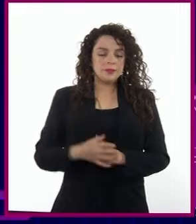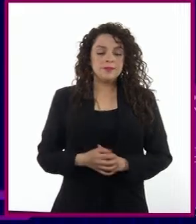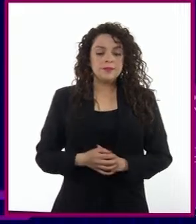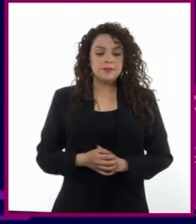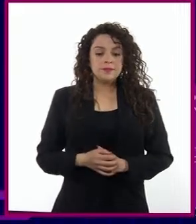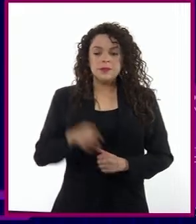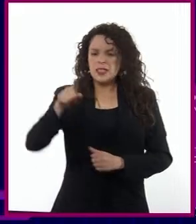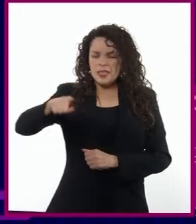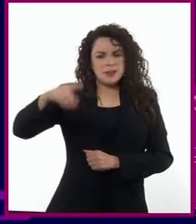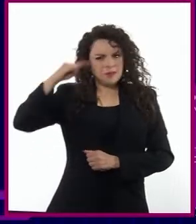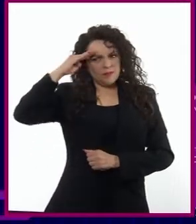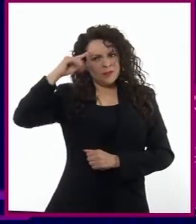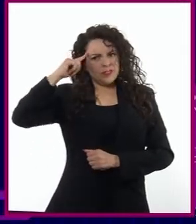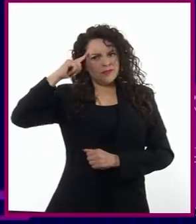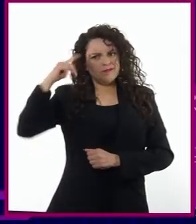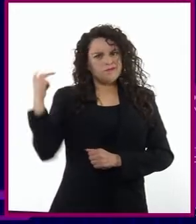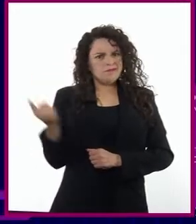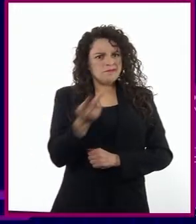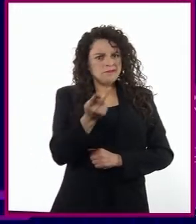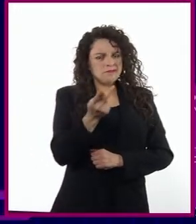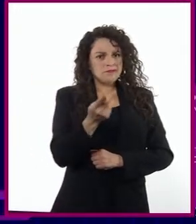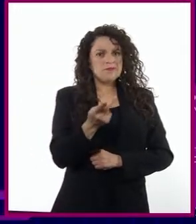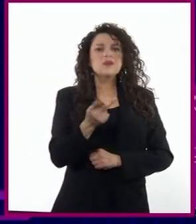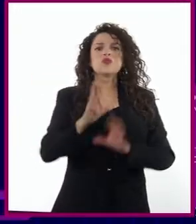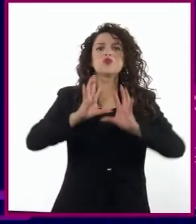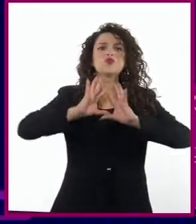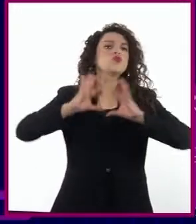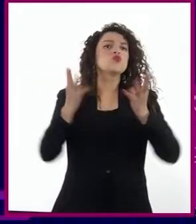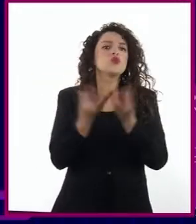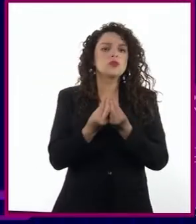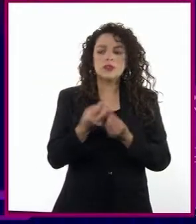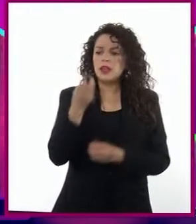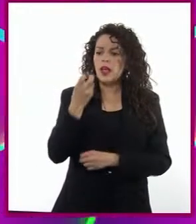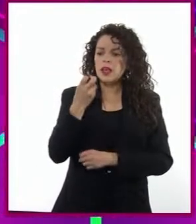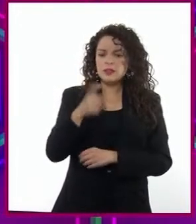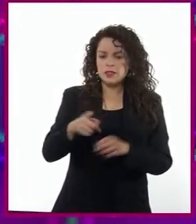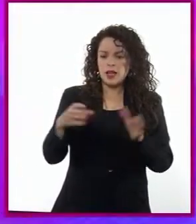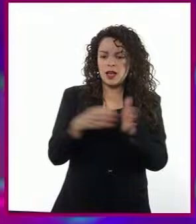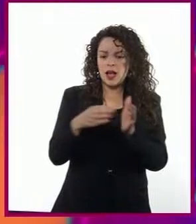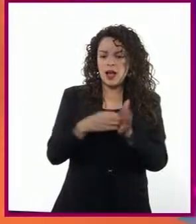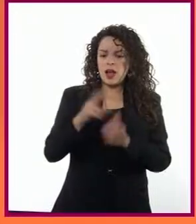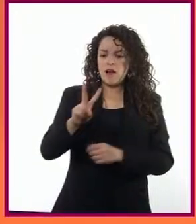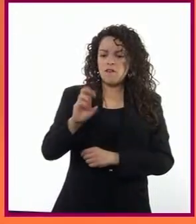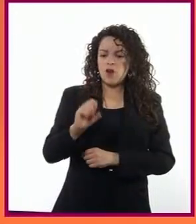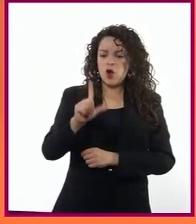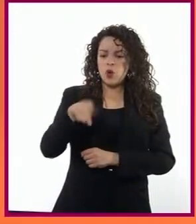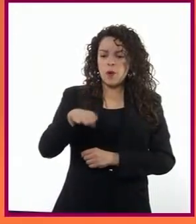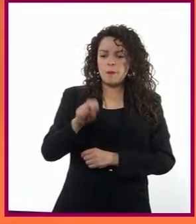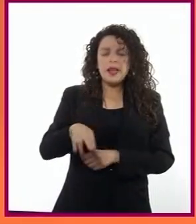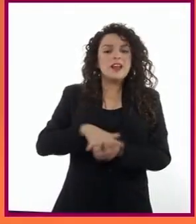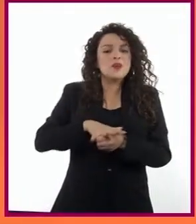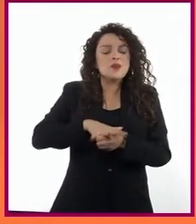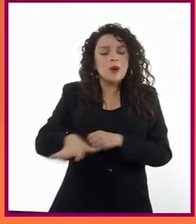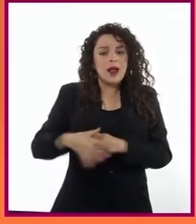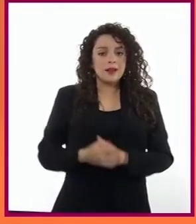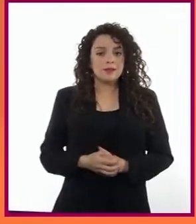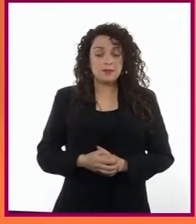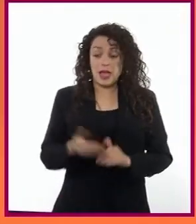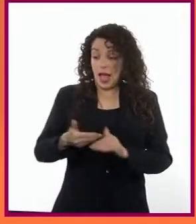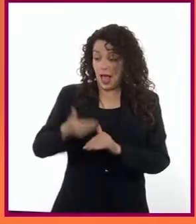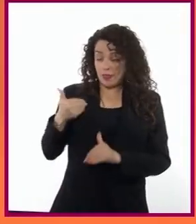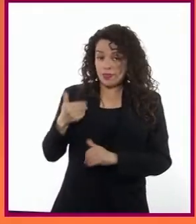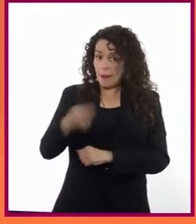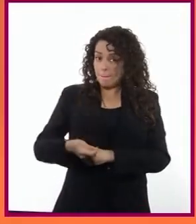Ella pregunta, ¿cuál es el volumen total de dicha caja? Antes de abordar la resolución de este